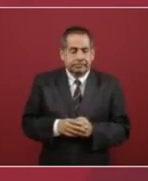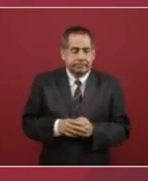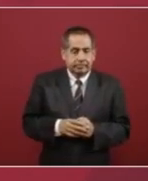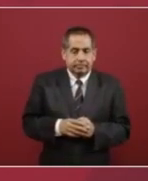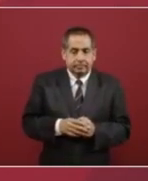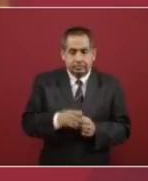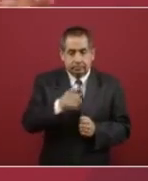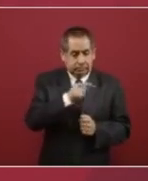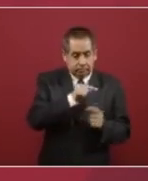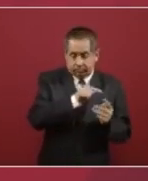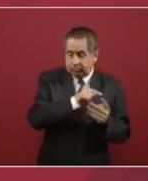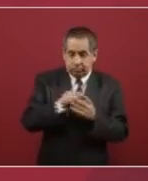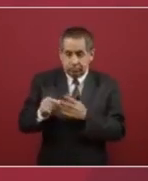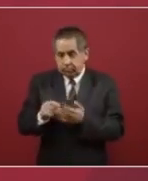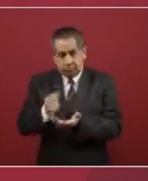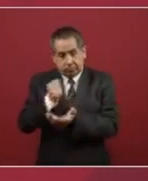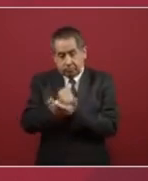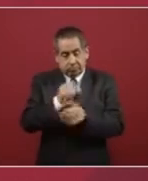aprobaron